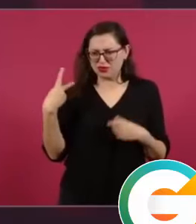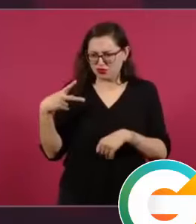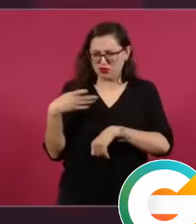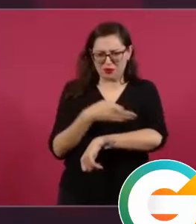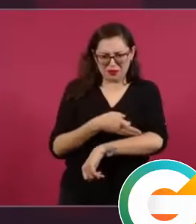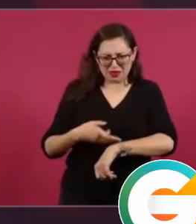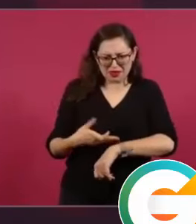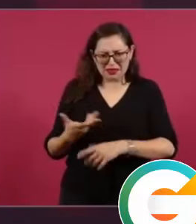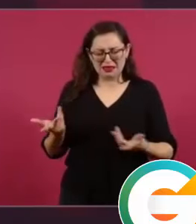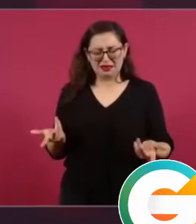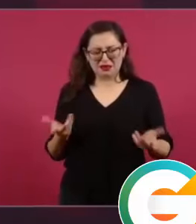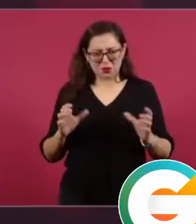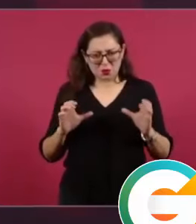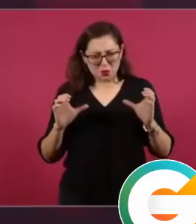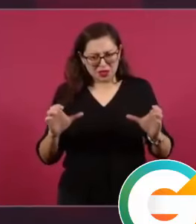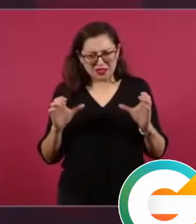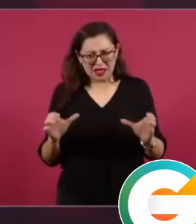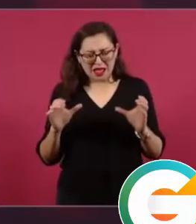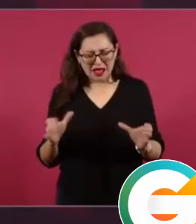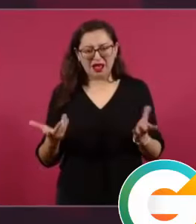familia.